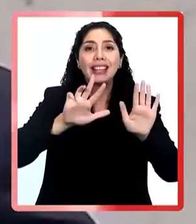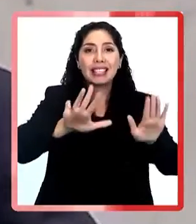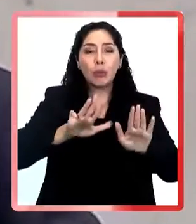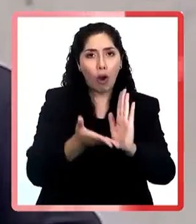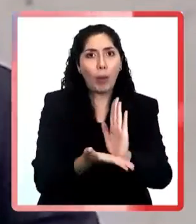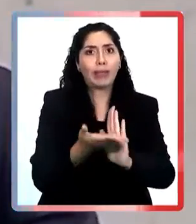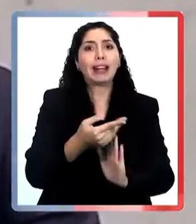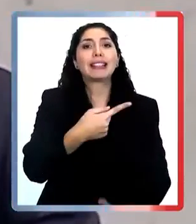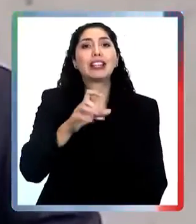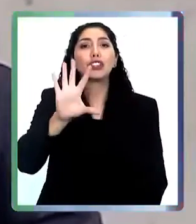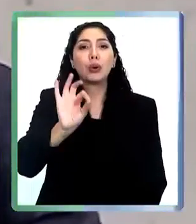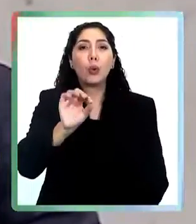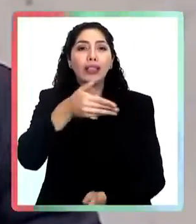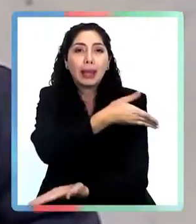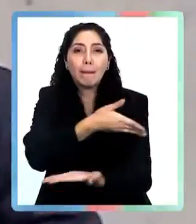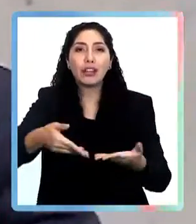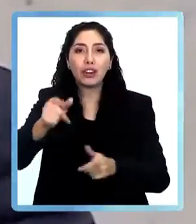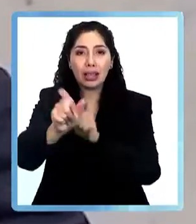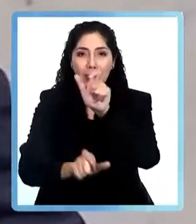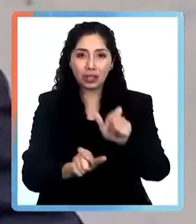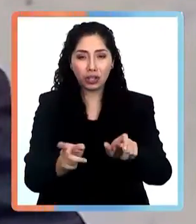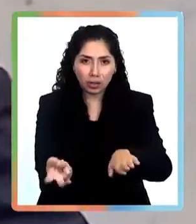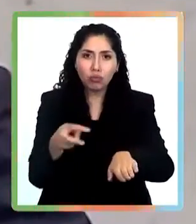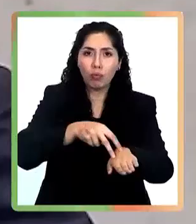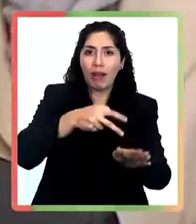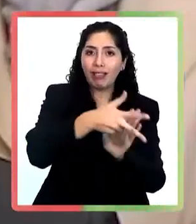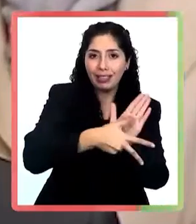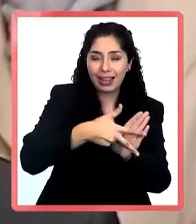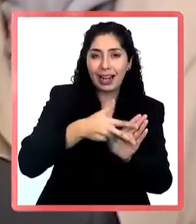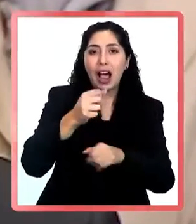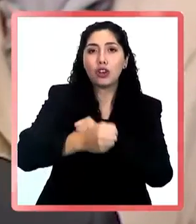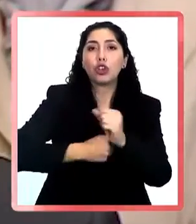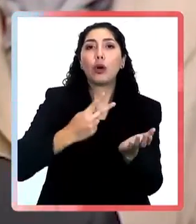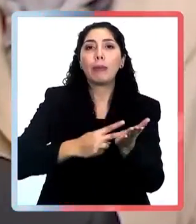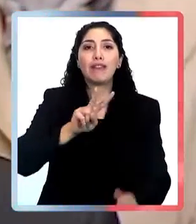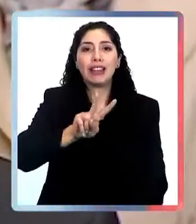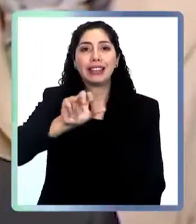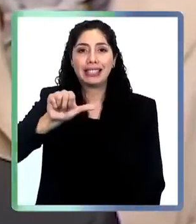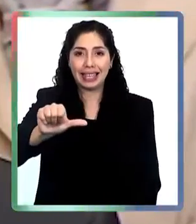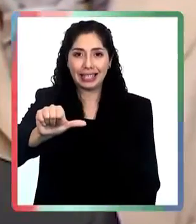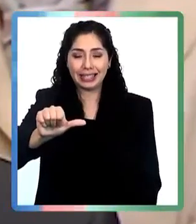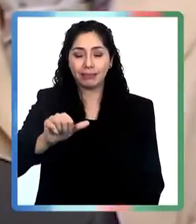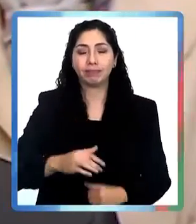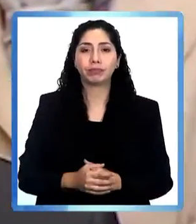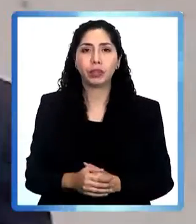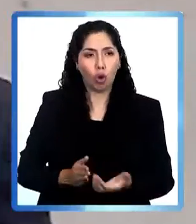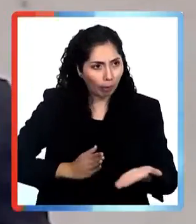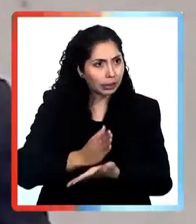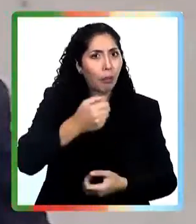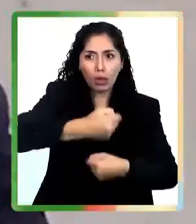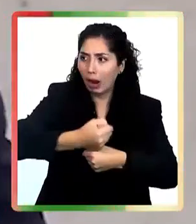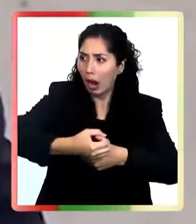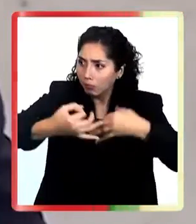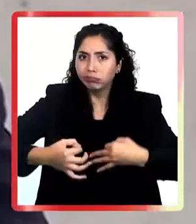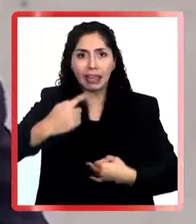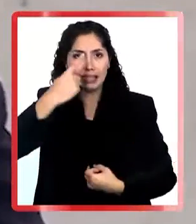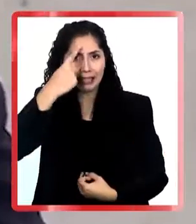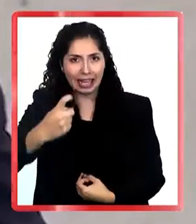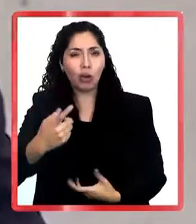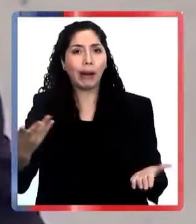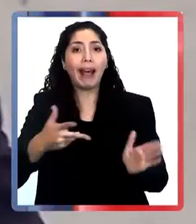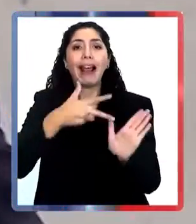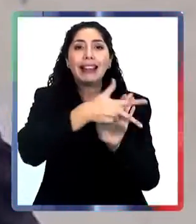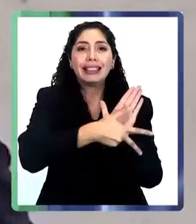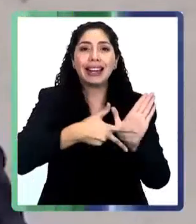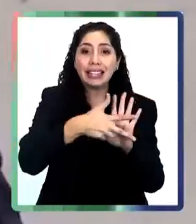150 millones de pasajeros durante el año 2026 no más diagnóstico y empecemos a trabajar en serio para